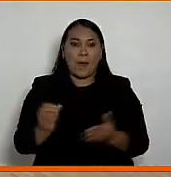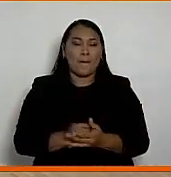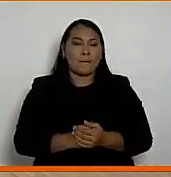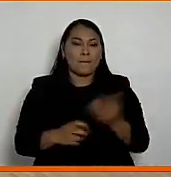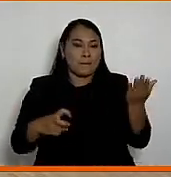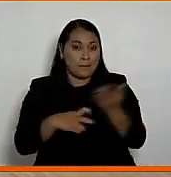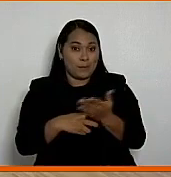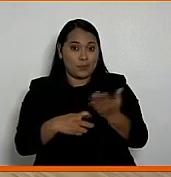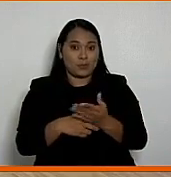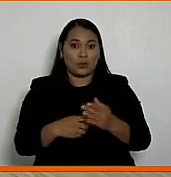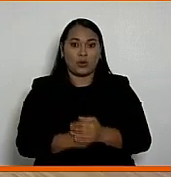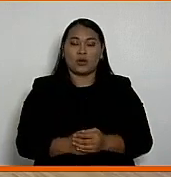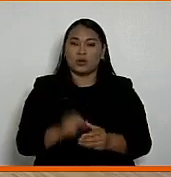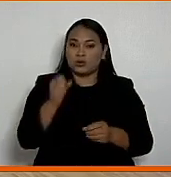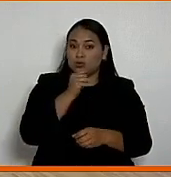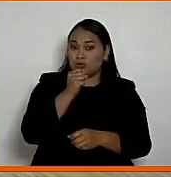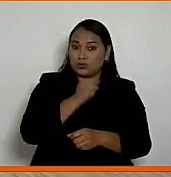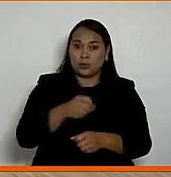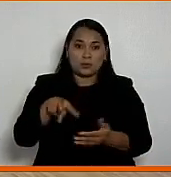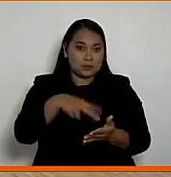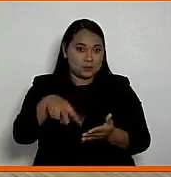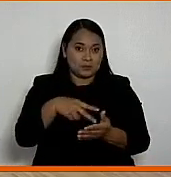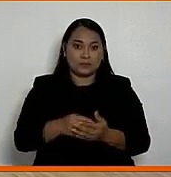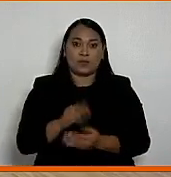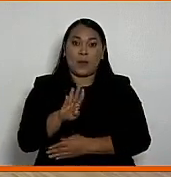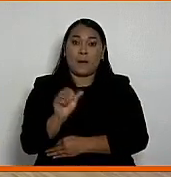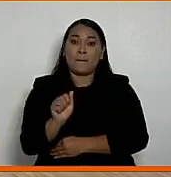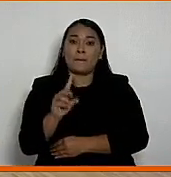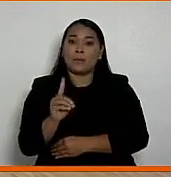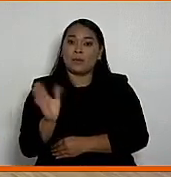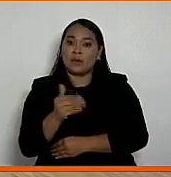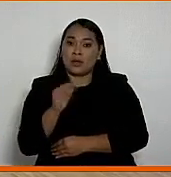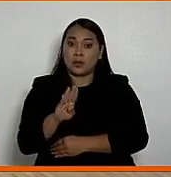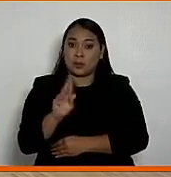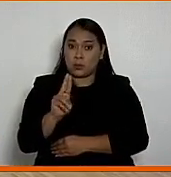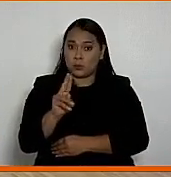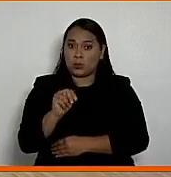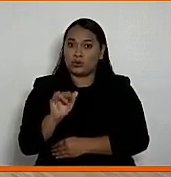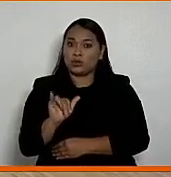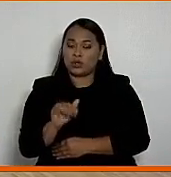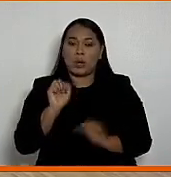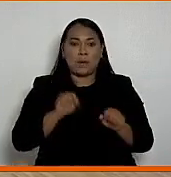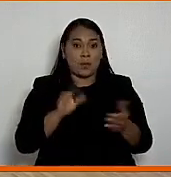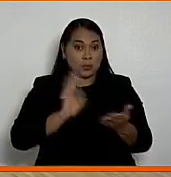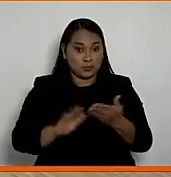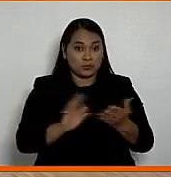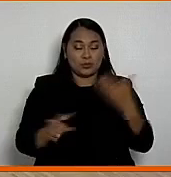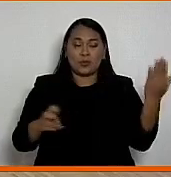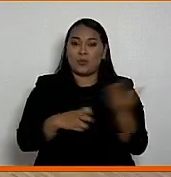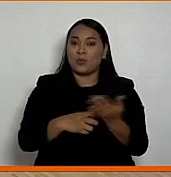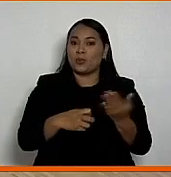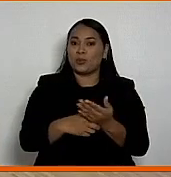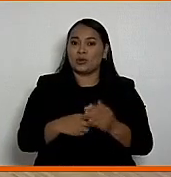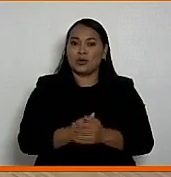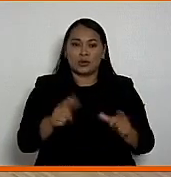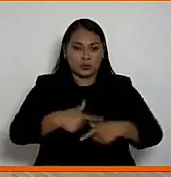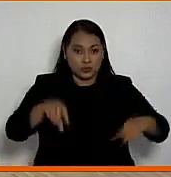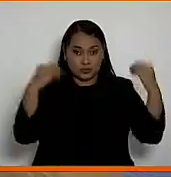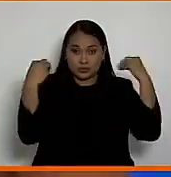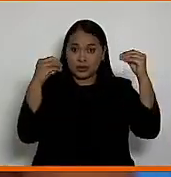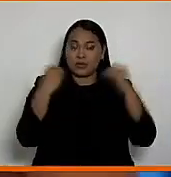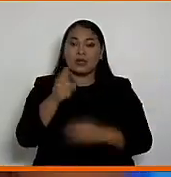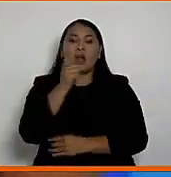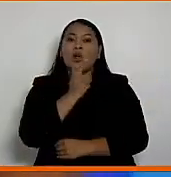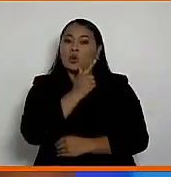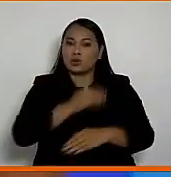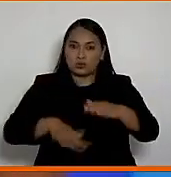Bunny este 29 de noviembre. Y si aún no lo tienes, lo puedes adquirir en nuestros lotocentros y kioscos a nivel nacional. Tu primer dígito